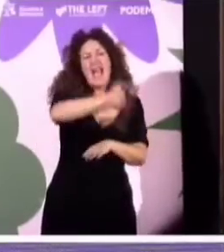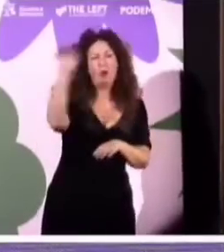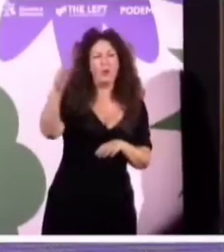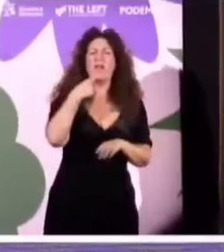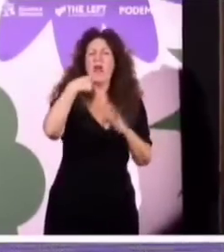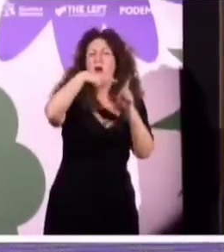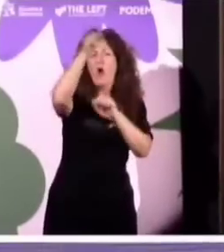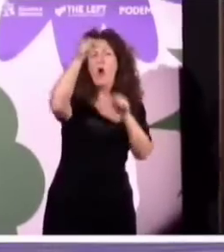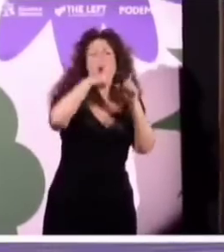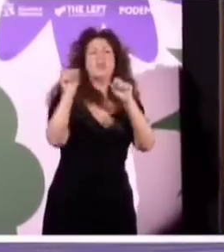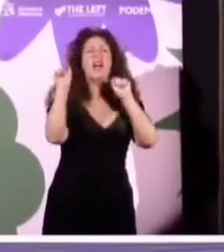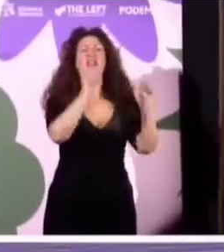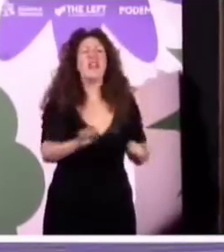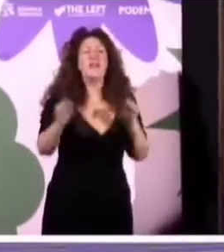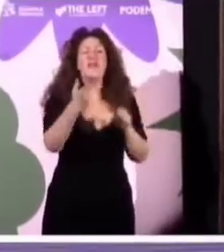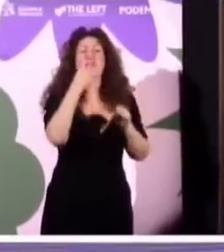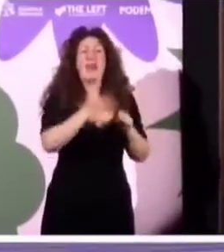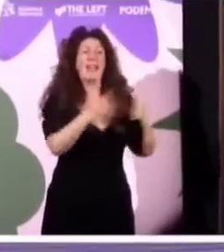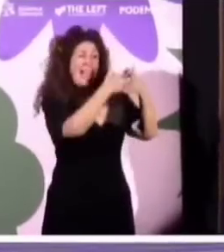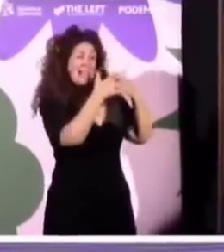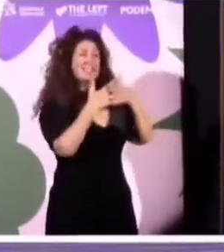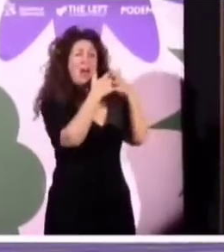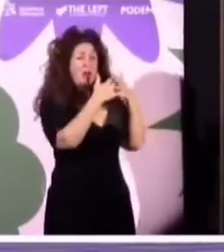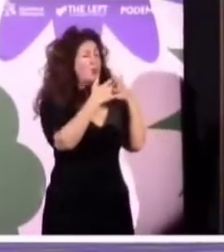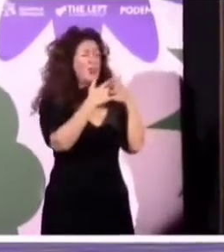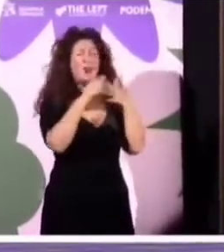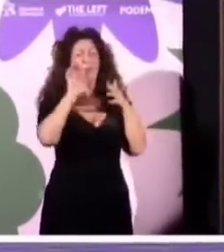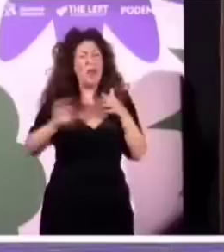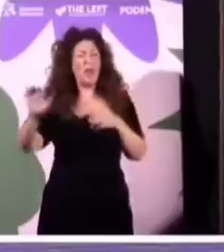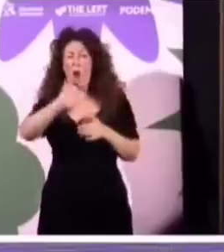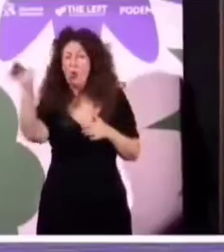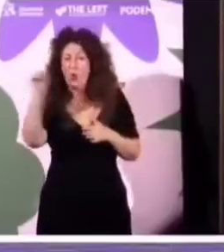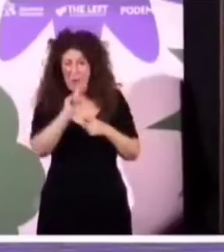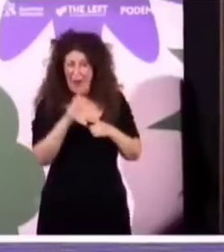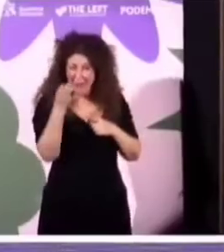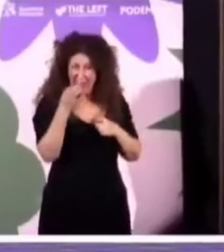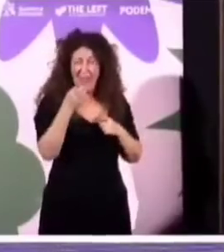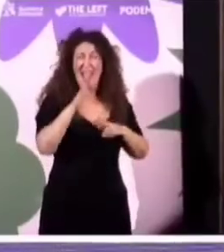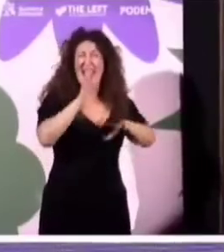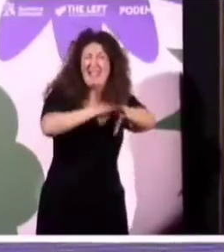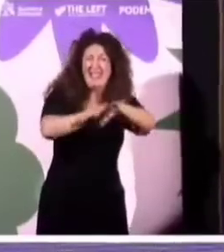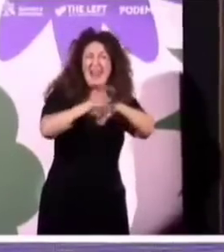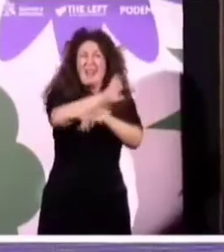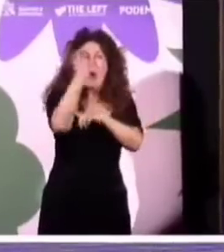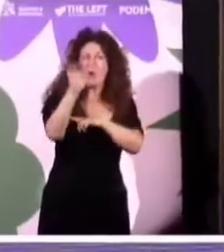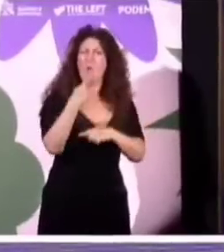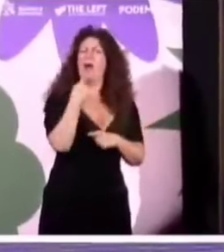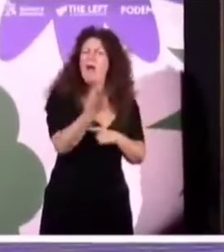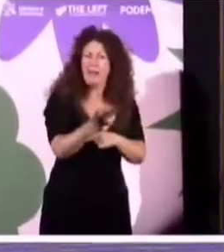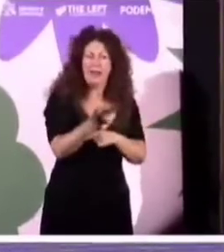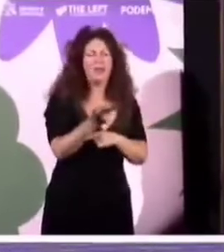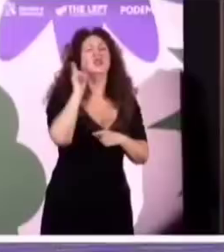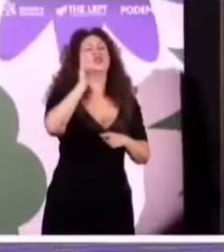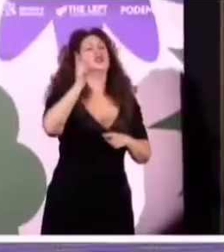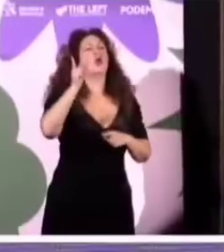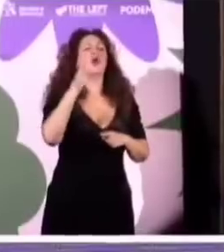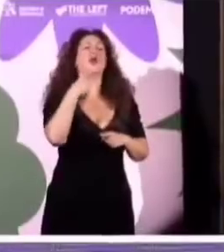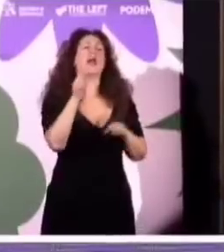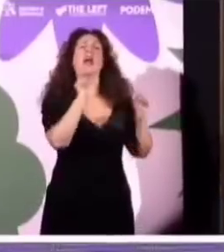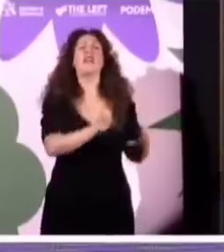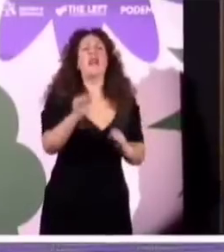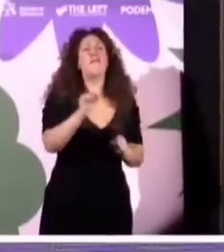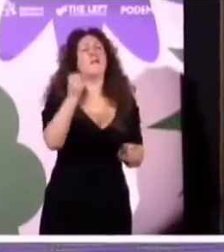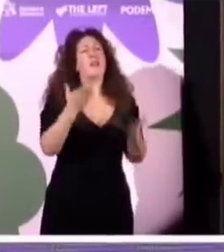OTAN defiende a los Estados Unidos, pero no a los europeos? ¿Hace falta una izquierda europea que se atreva no solamente a defender la